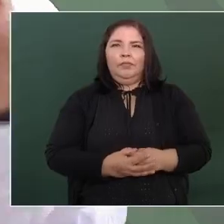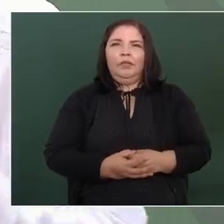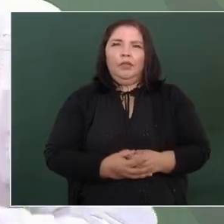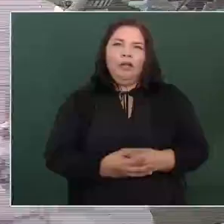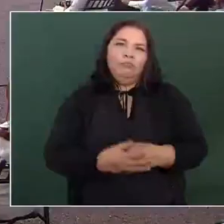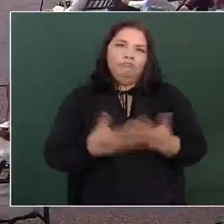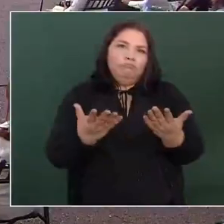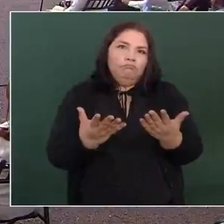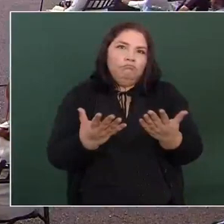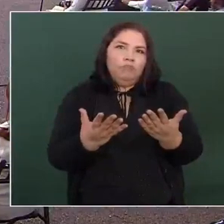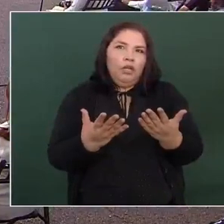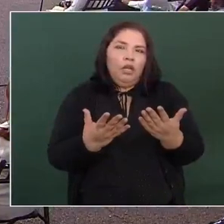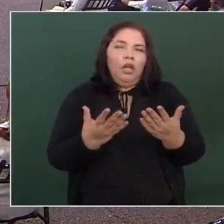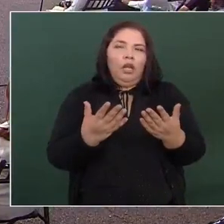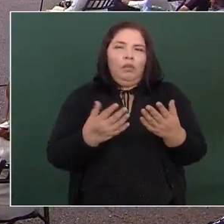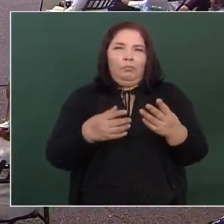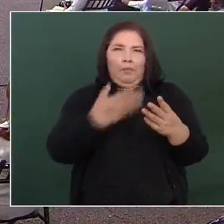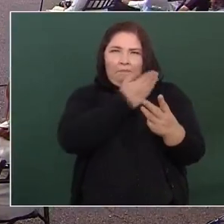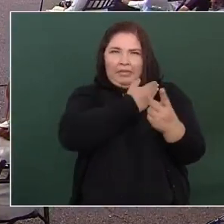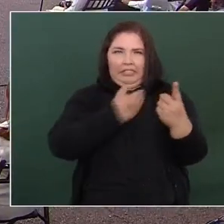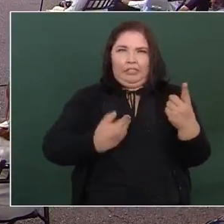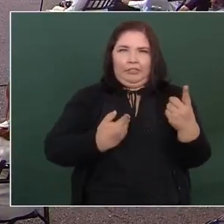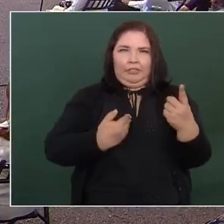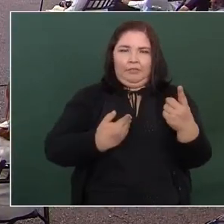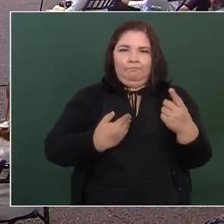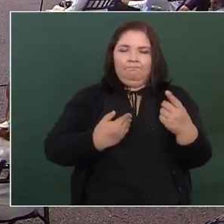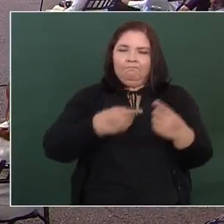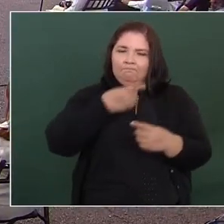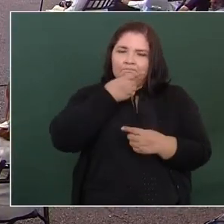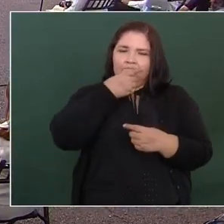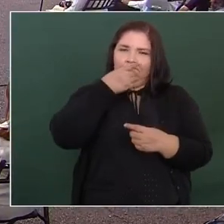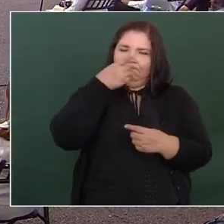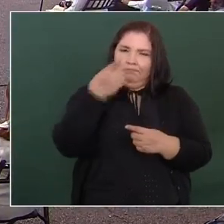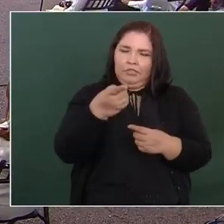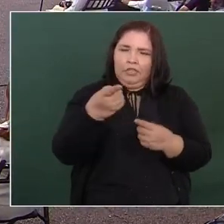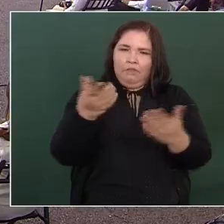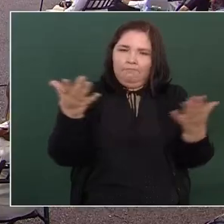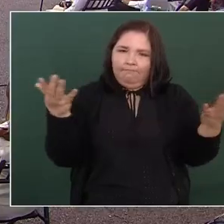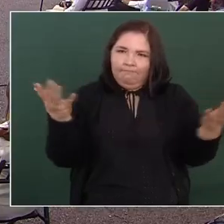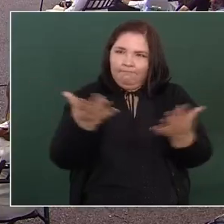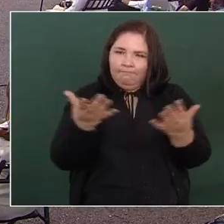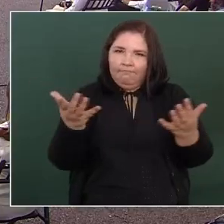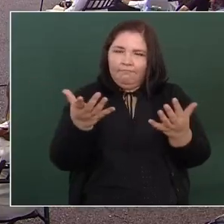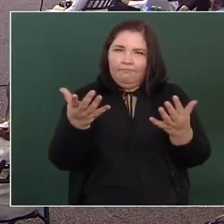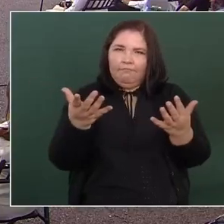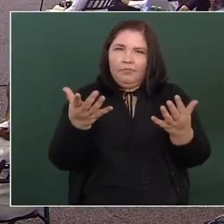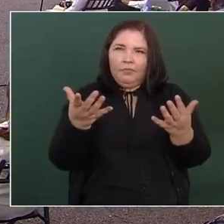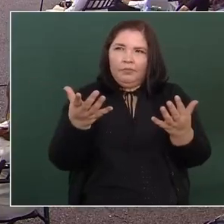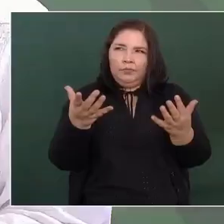Sí, había una instrucción del presidente para